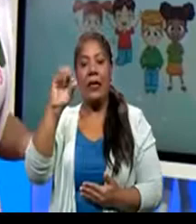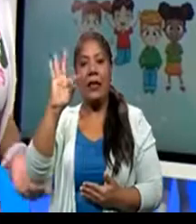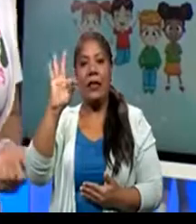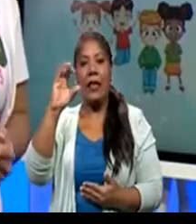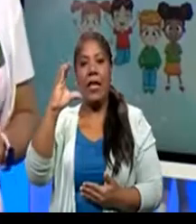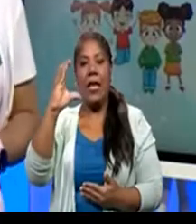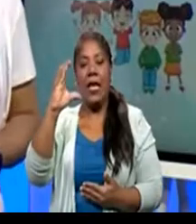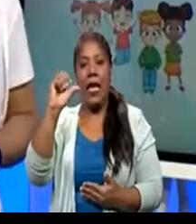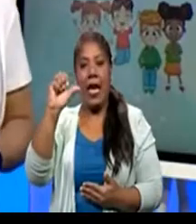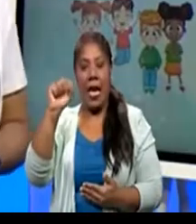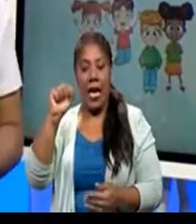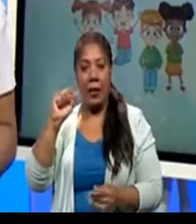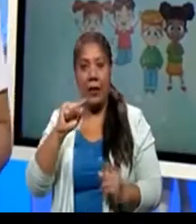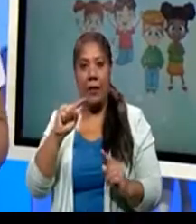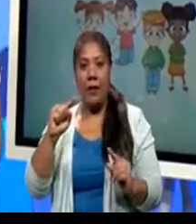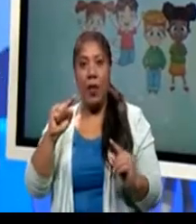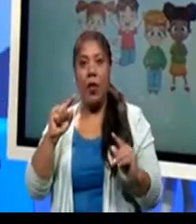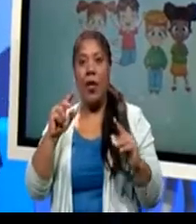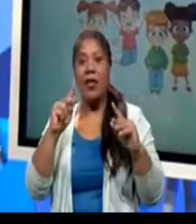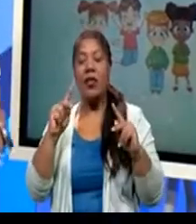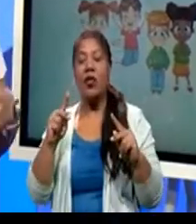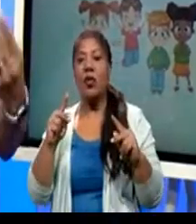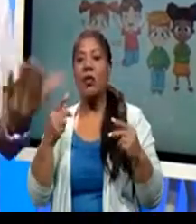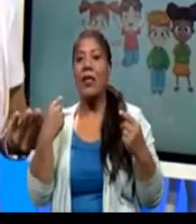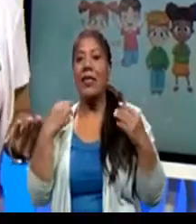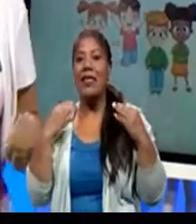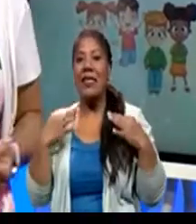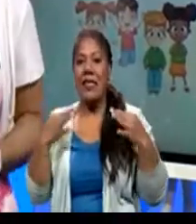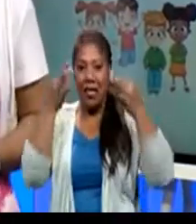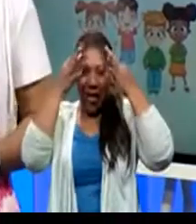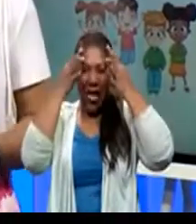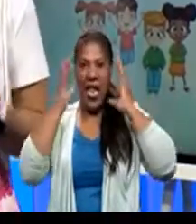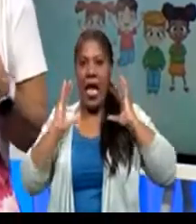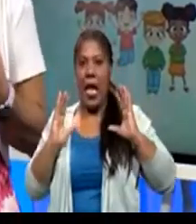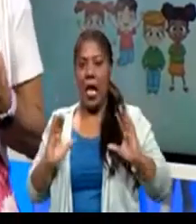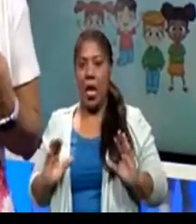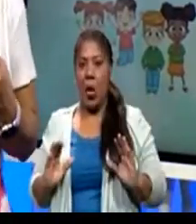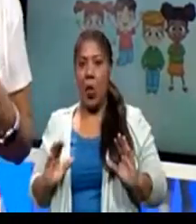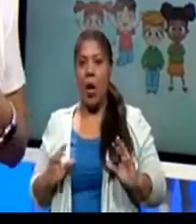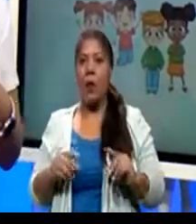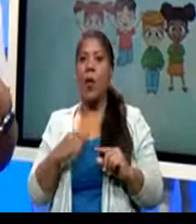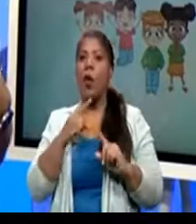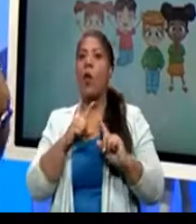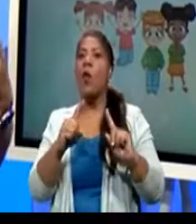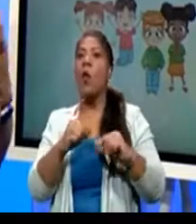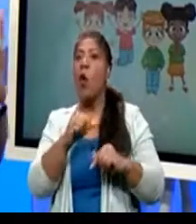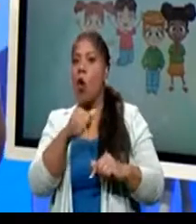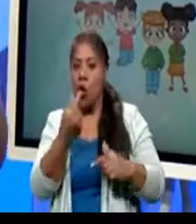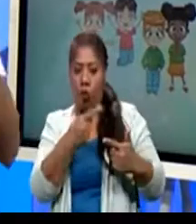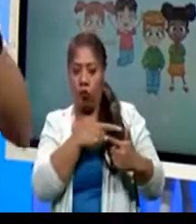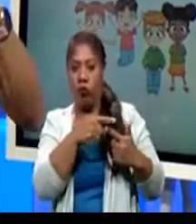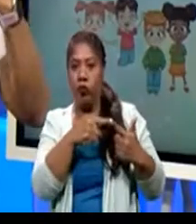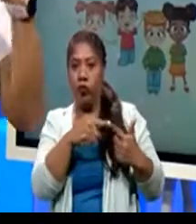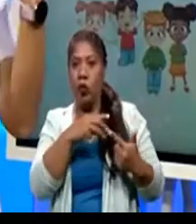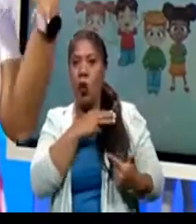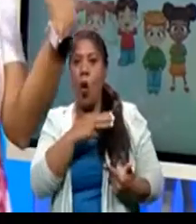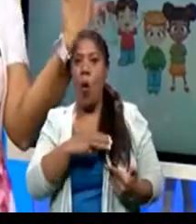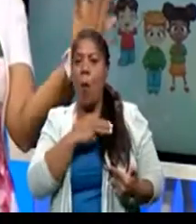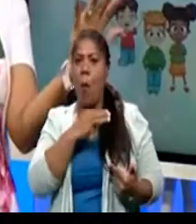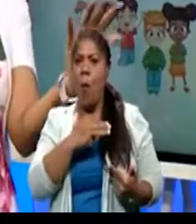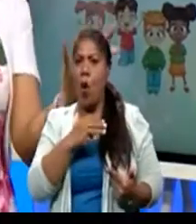cuando hablamos de las cualidades morales, pues vamos a hablar si la persona es responsable, vamos a hablar de